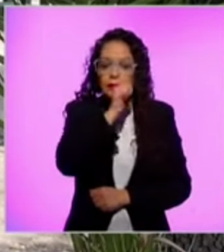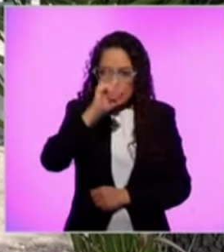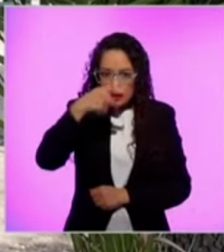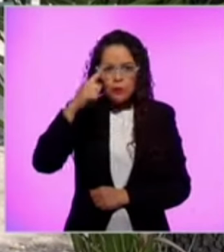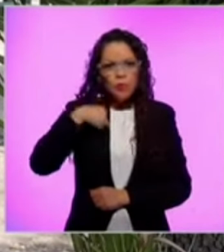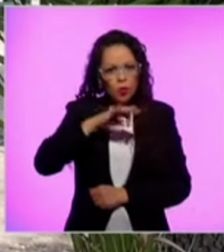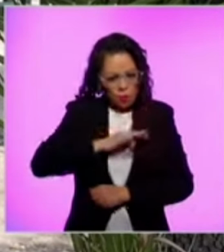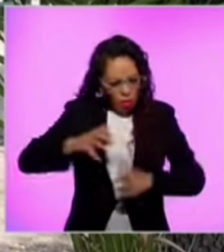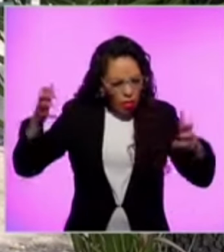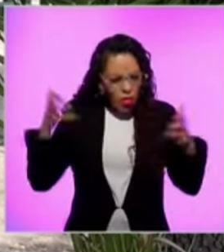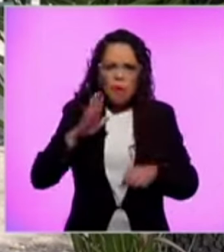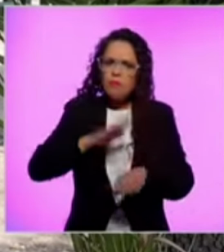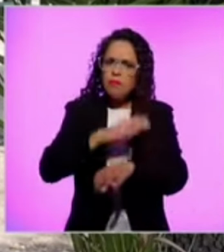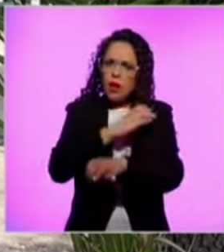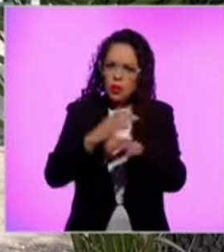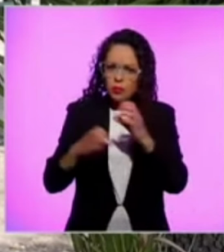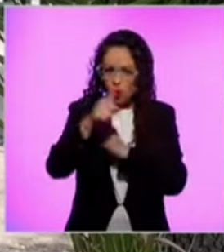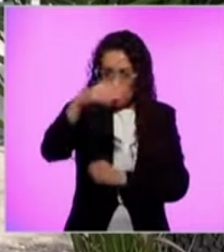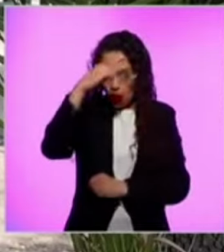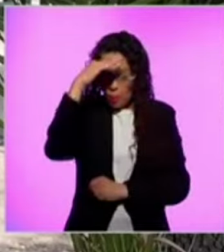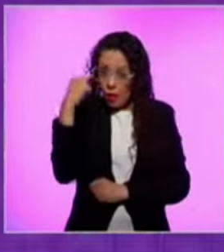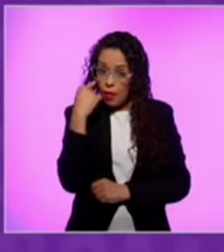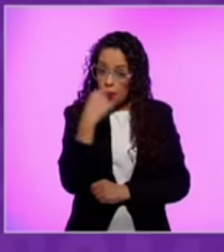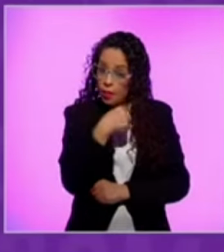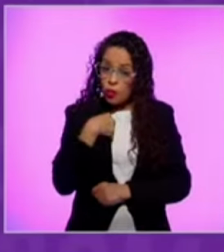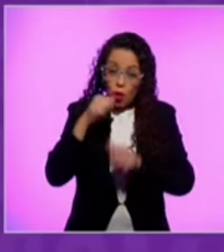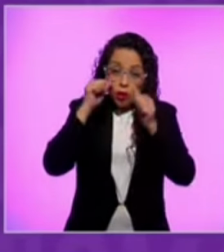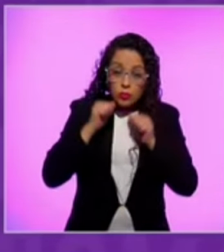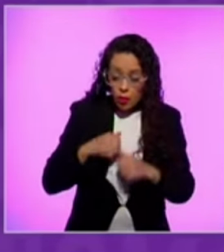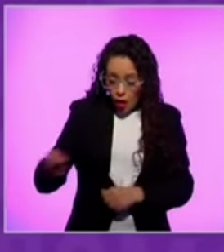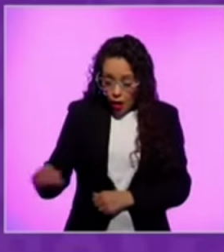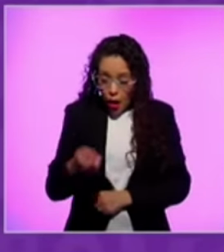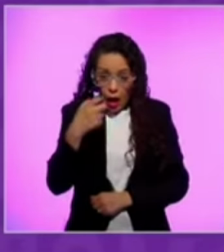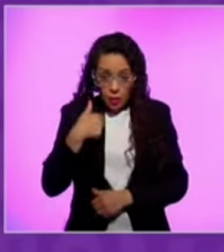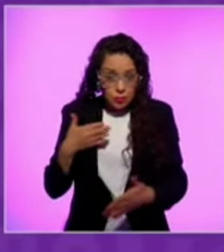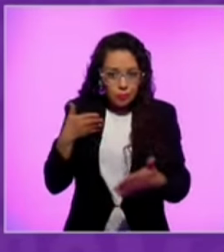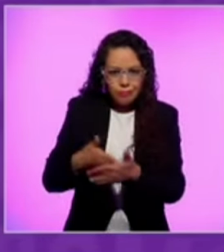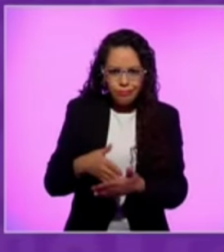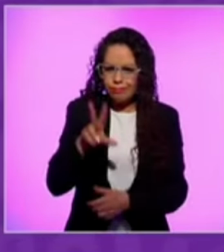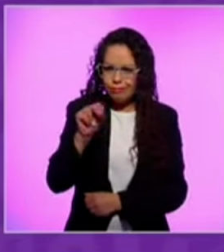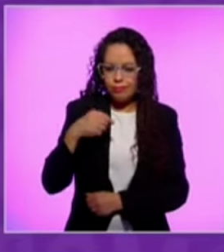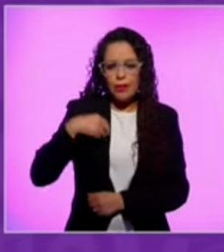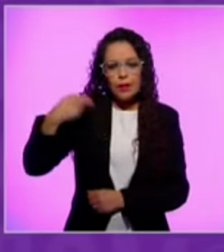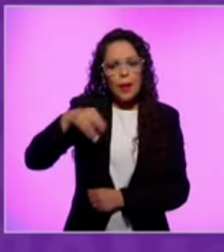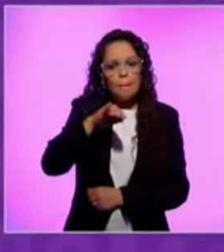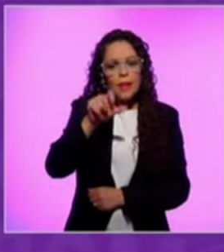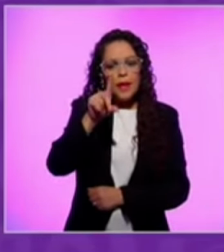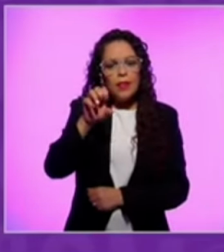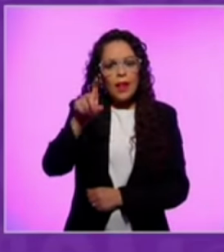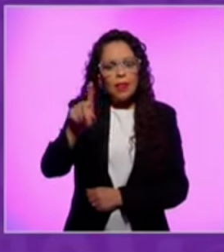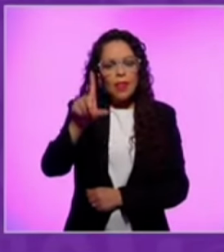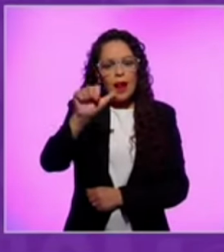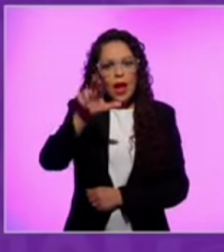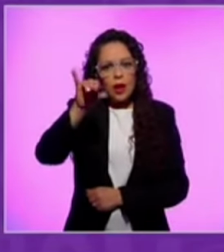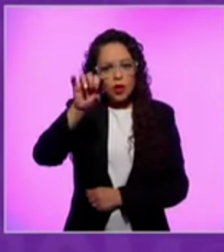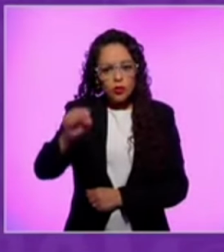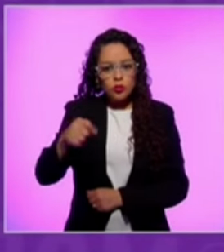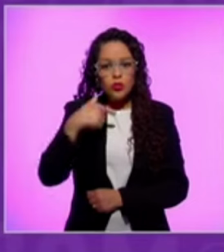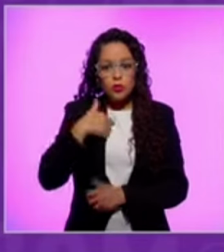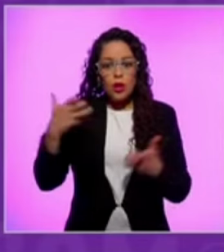un bastón, una condición, unos ojos no me limitan. Mi nombre es Mildred Larios, soy activista, soy creadora de contenido